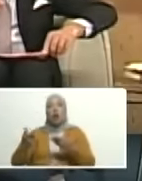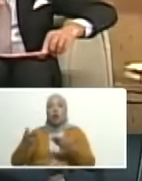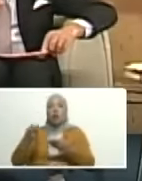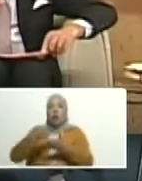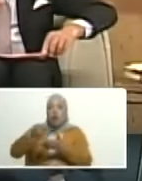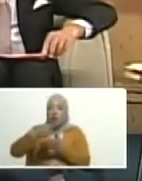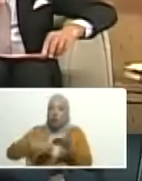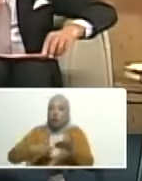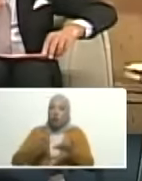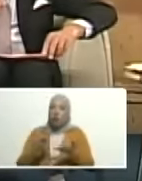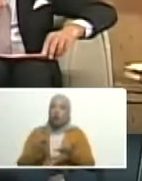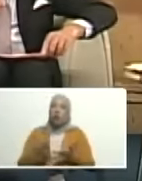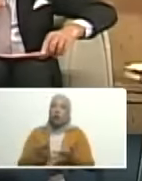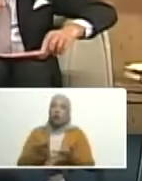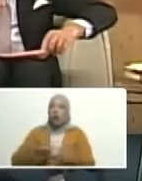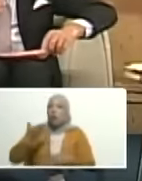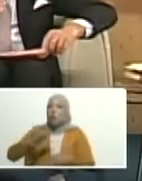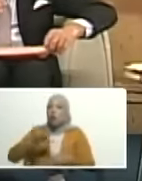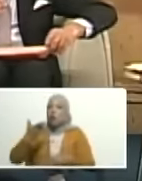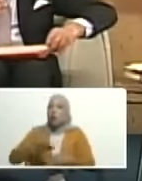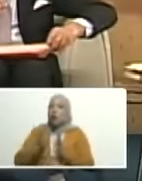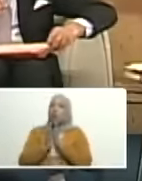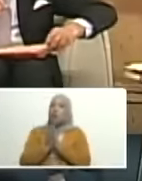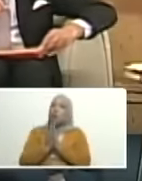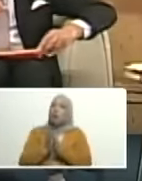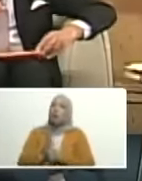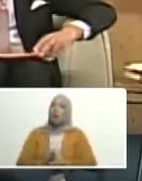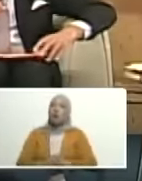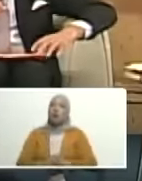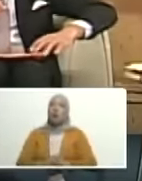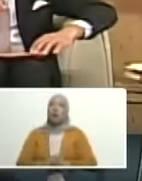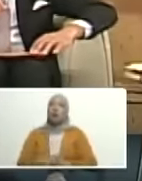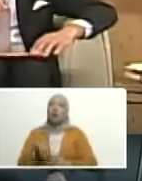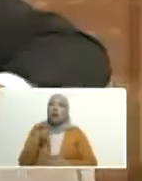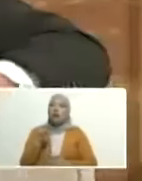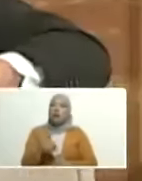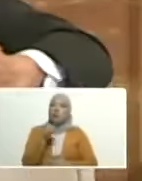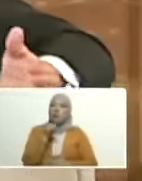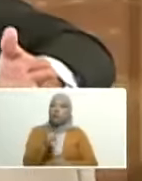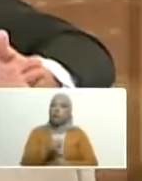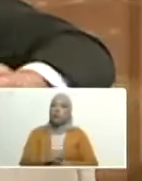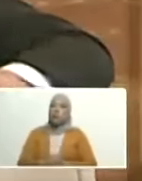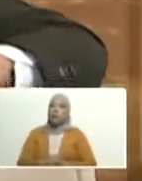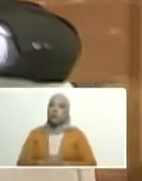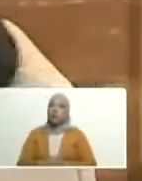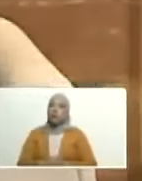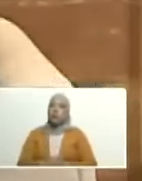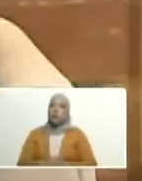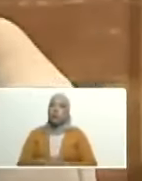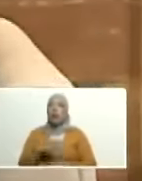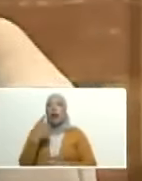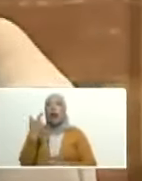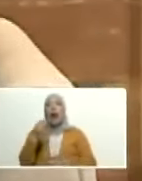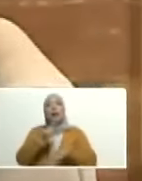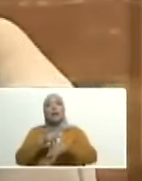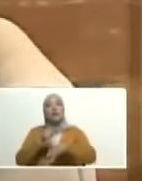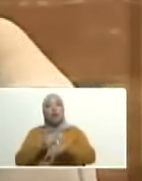hecho. Importante, por favor. En efecto, presidente, hace minutos,